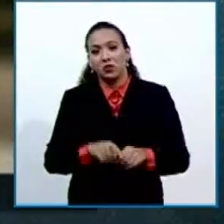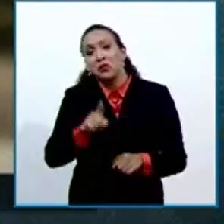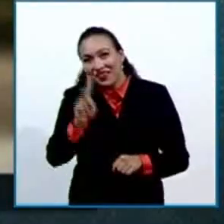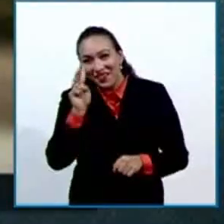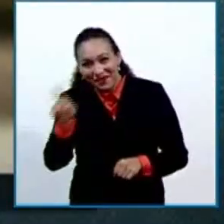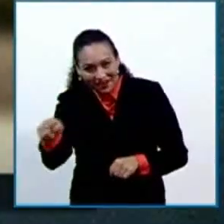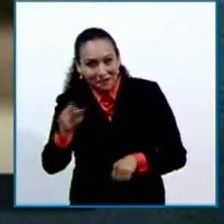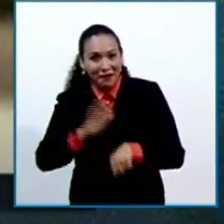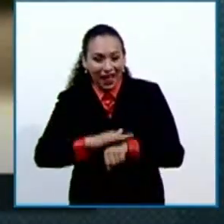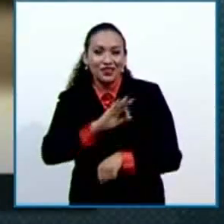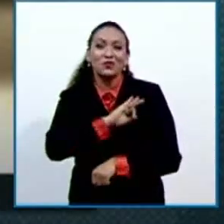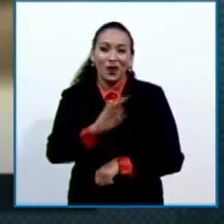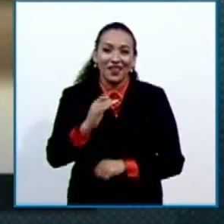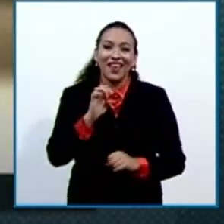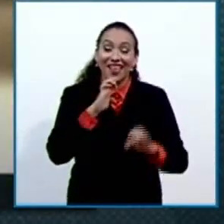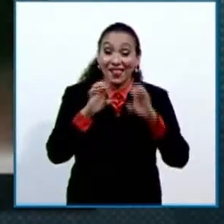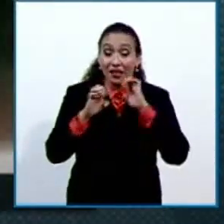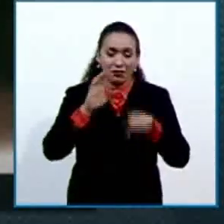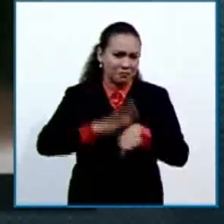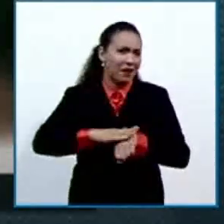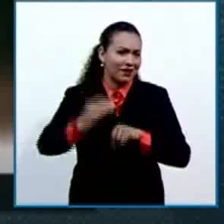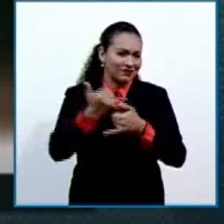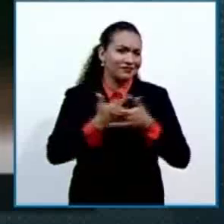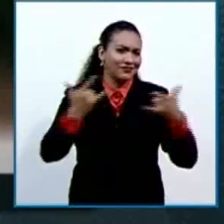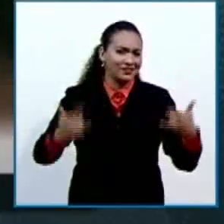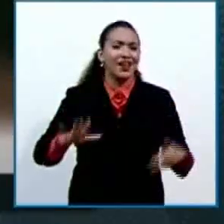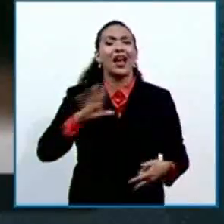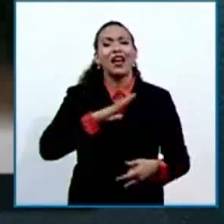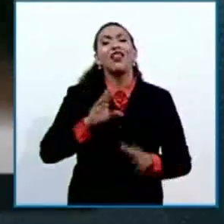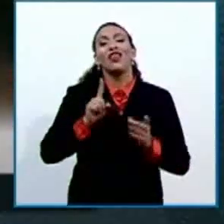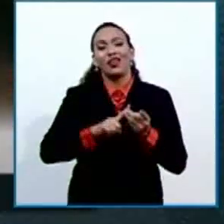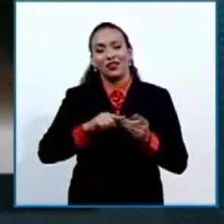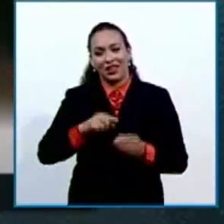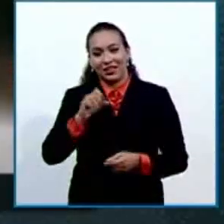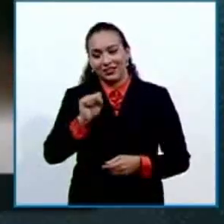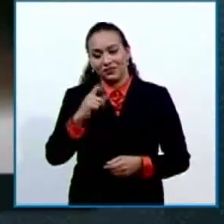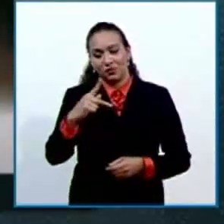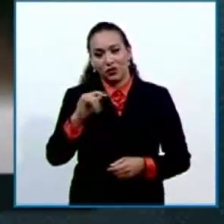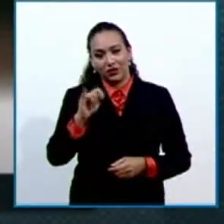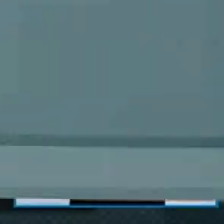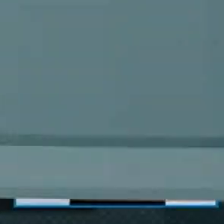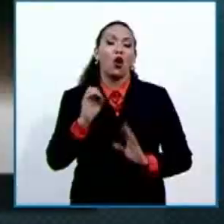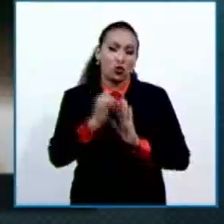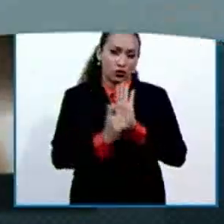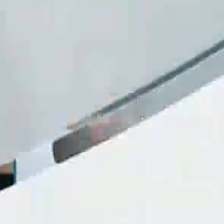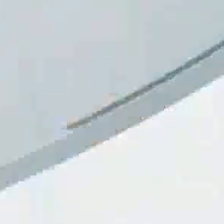más episodios de Te Escuchamos en Spotify y YouTube.